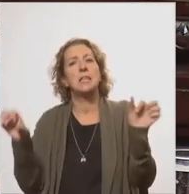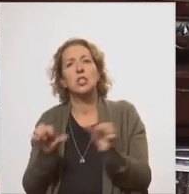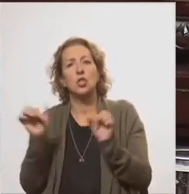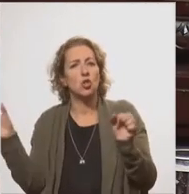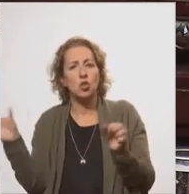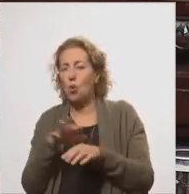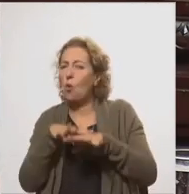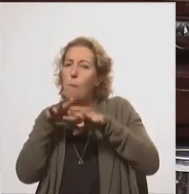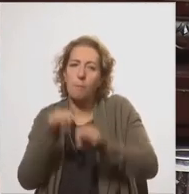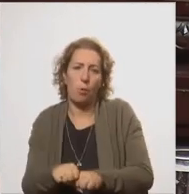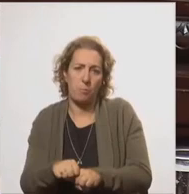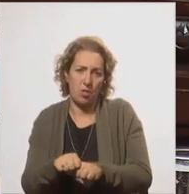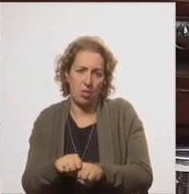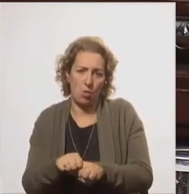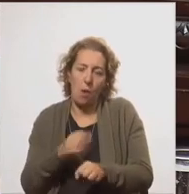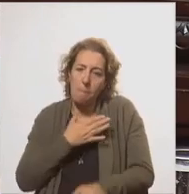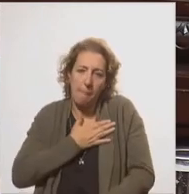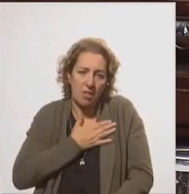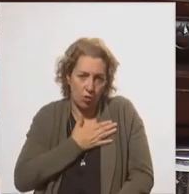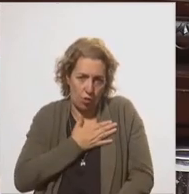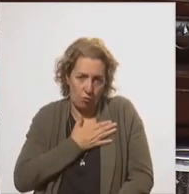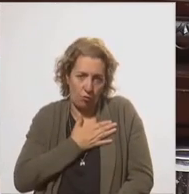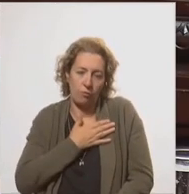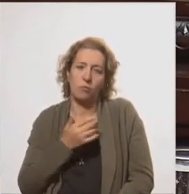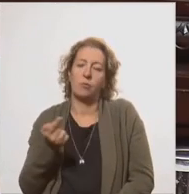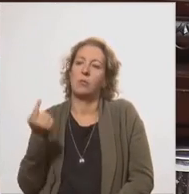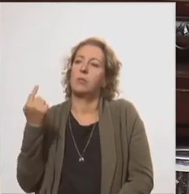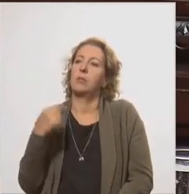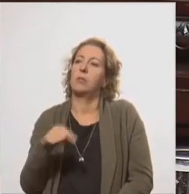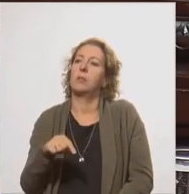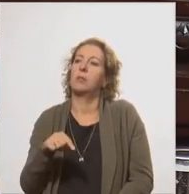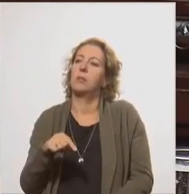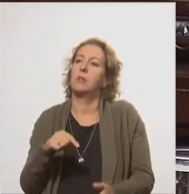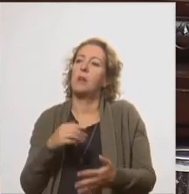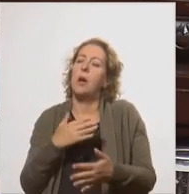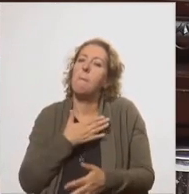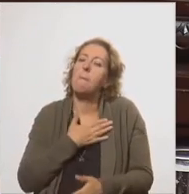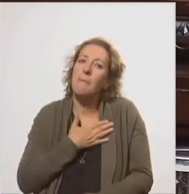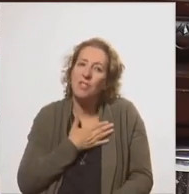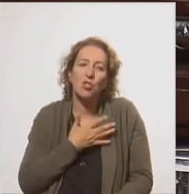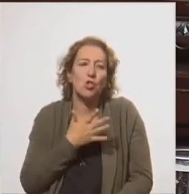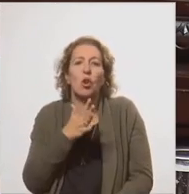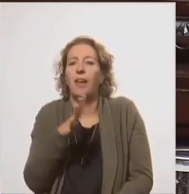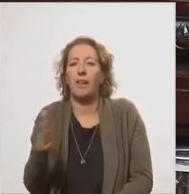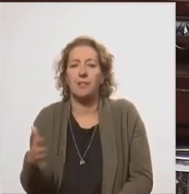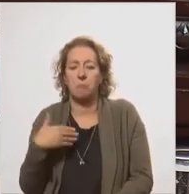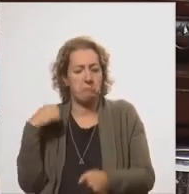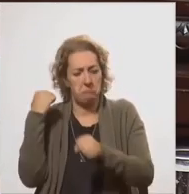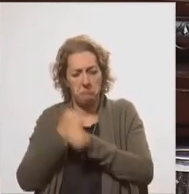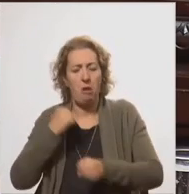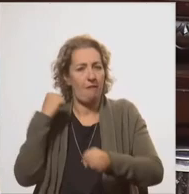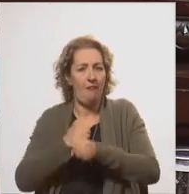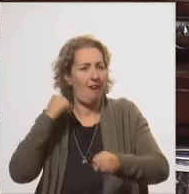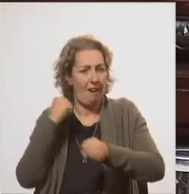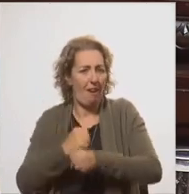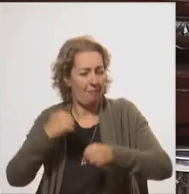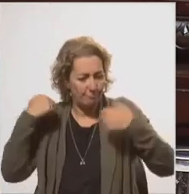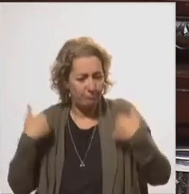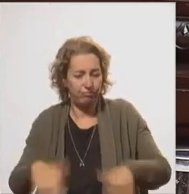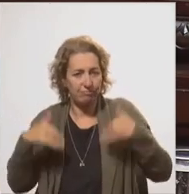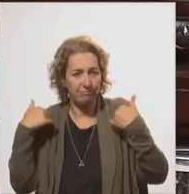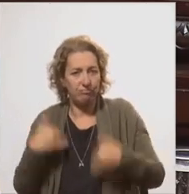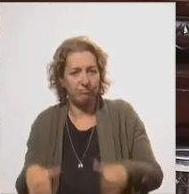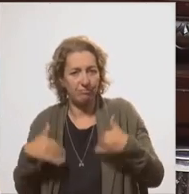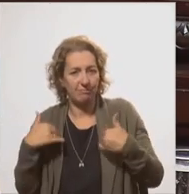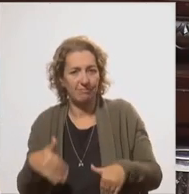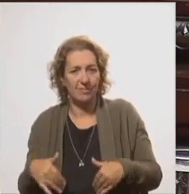con compromiso y compasión. ¿Y la compasión qué es? Decía ella, es trabajar con pasión.